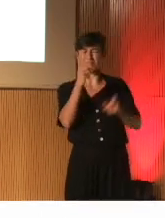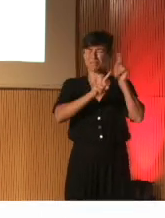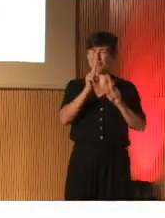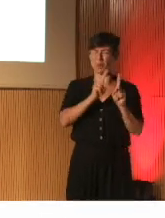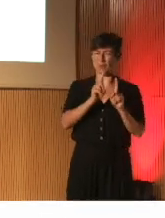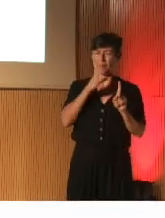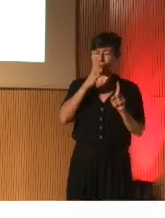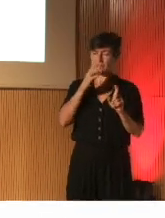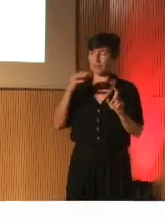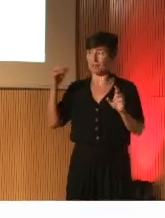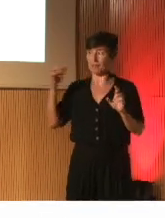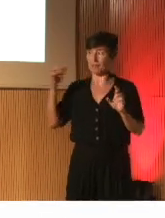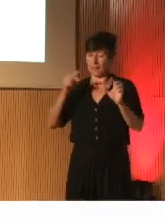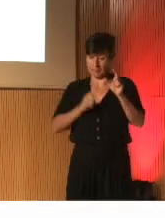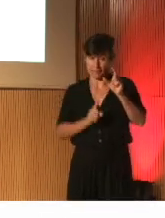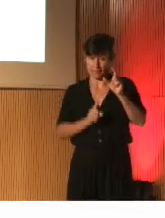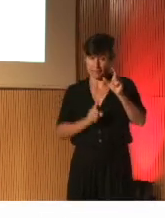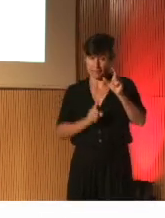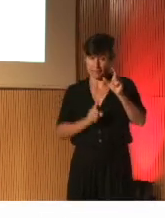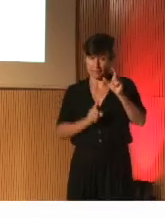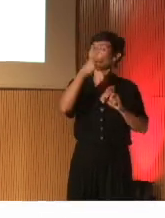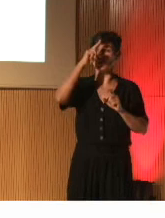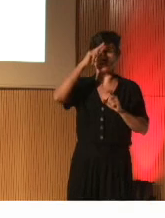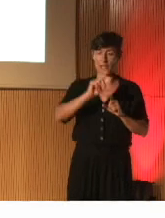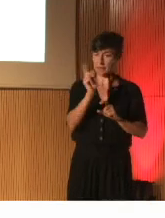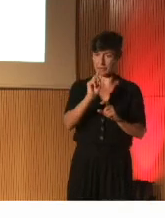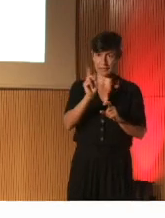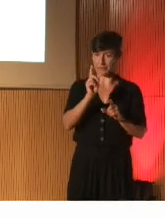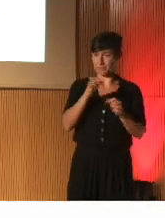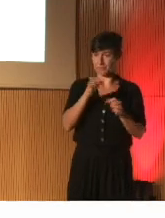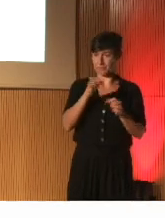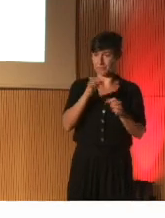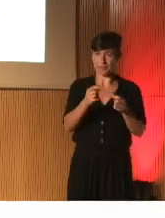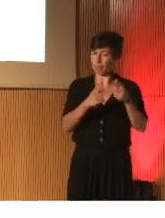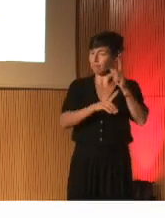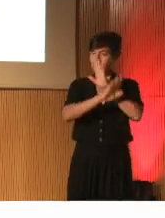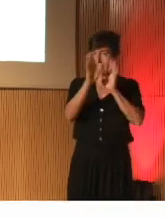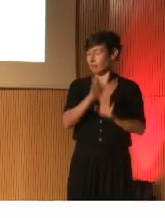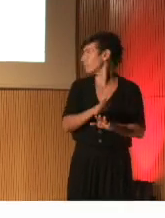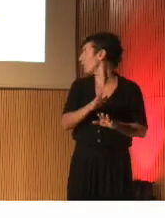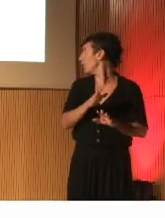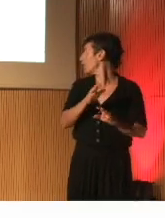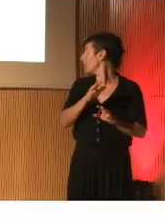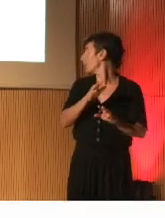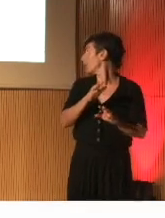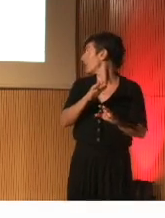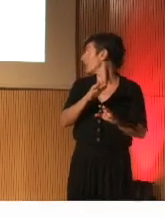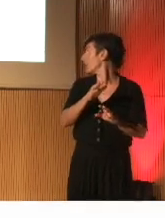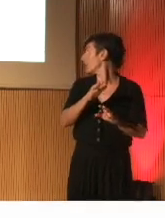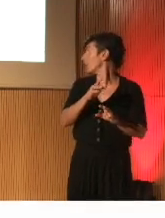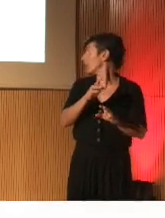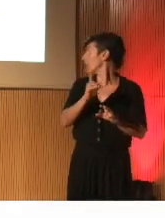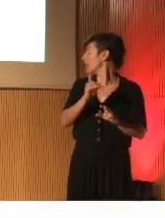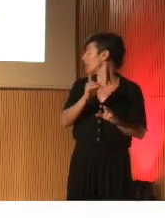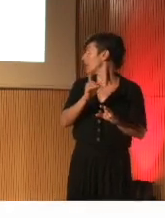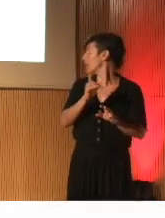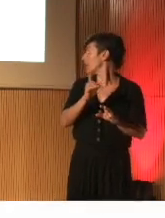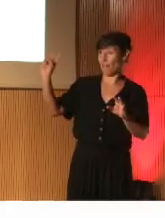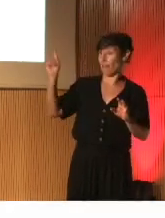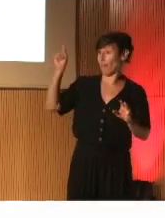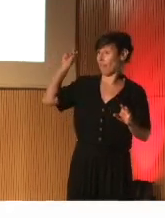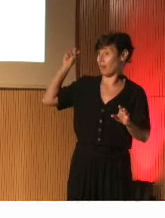orden de llenado que os he dicho de abajo para arriba no se está respetando y el átomo que tenemos allá arriba o sea electrónica nos allá arriba el verde